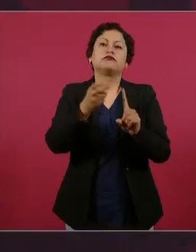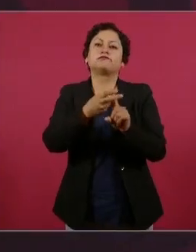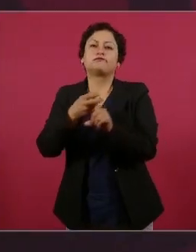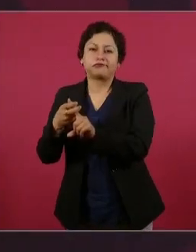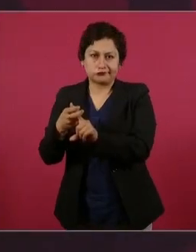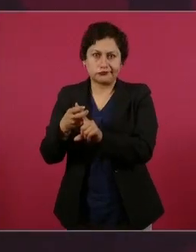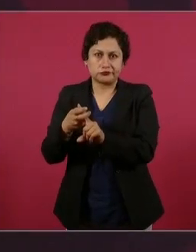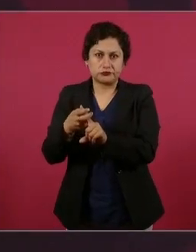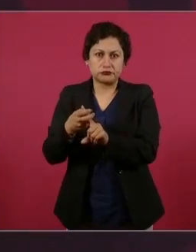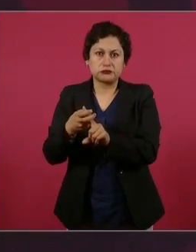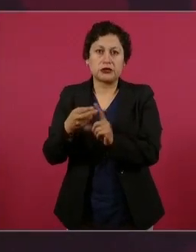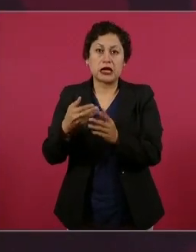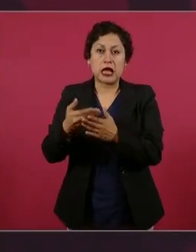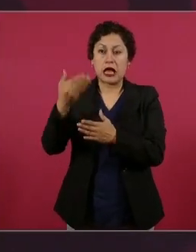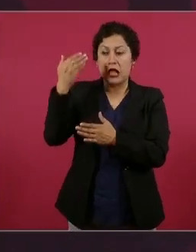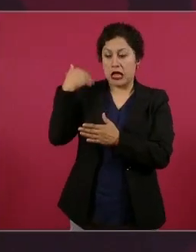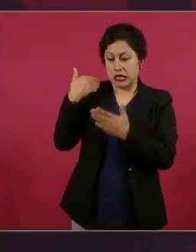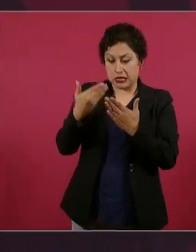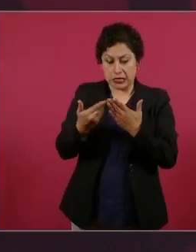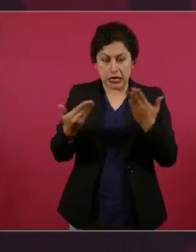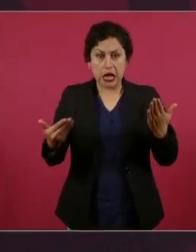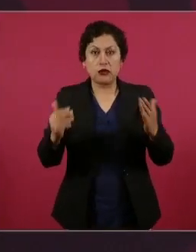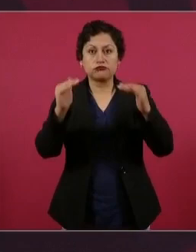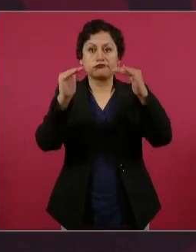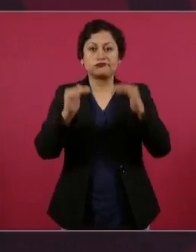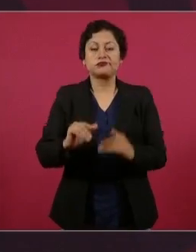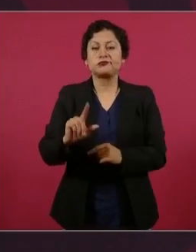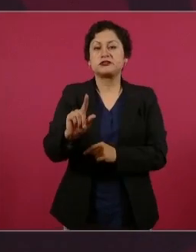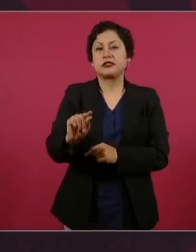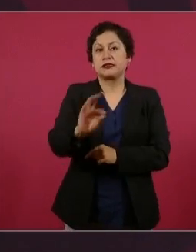tenemos una disminución del 70%.